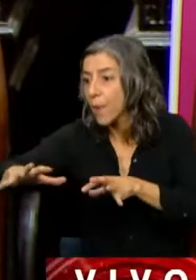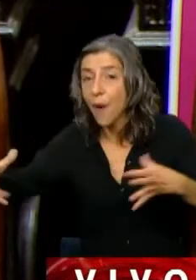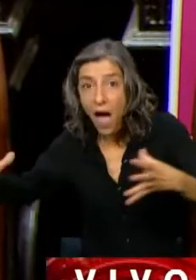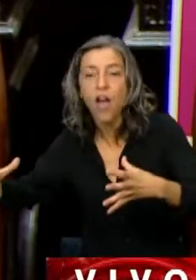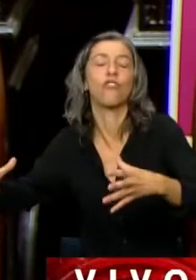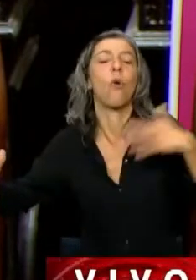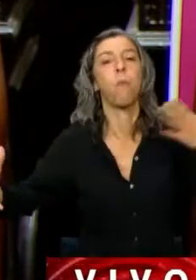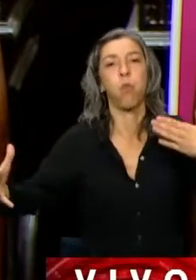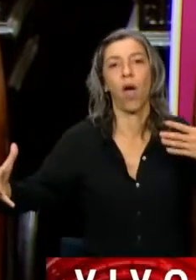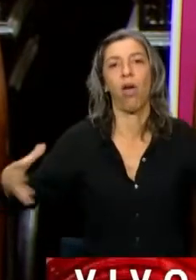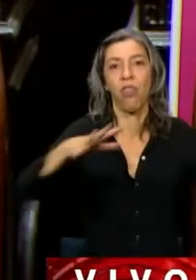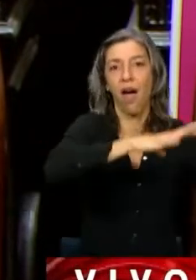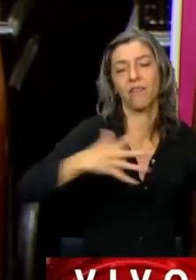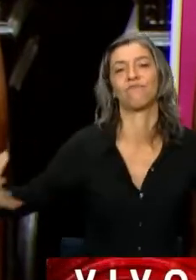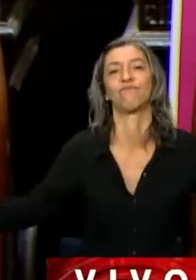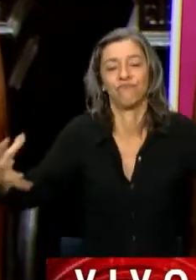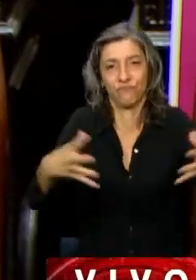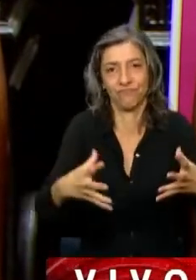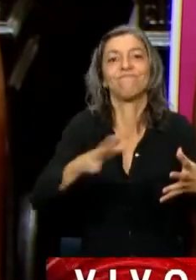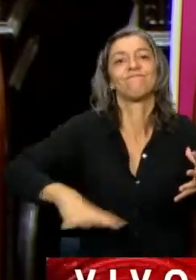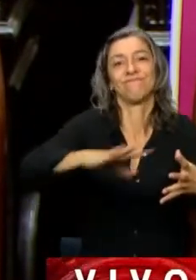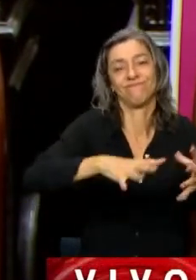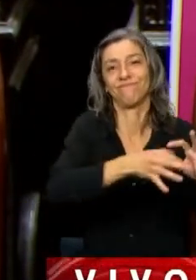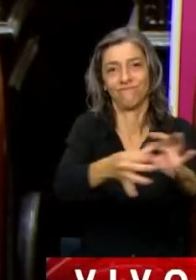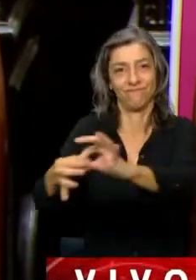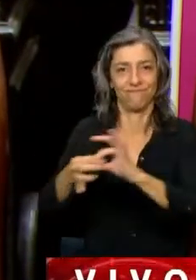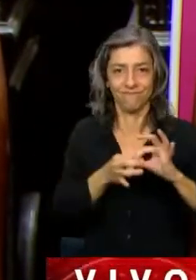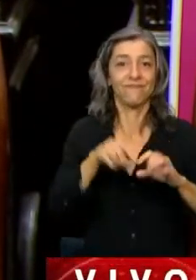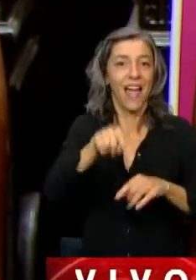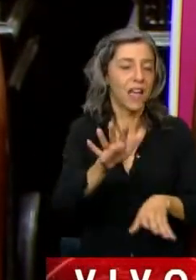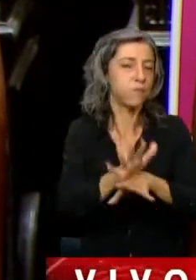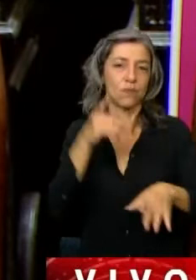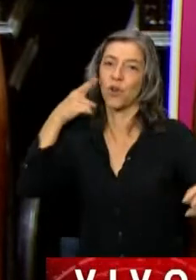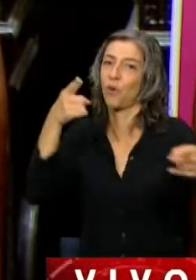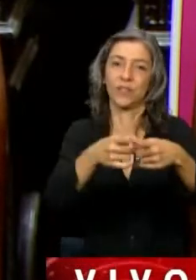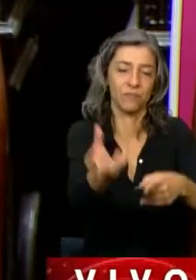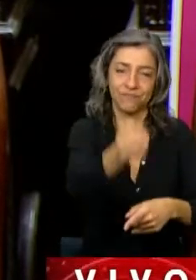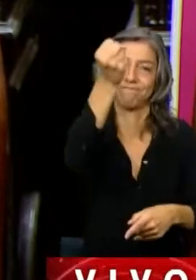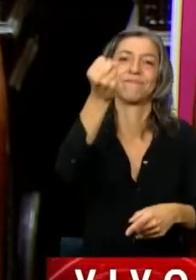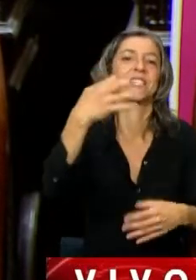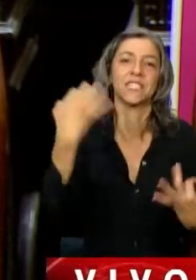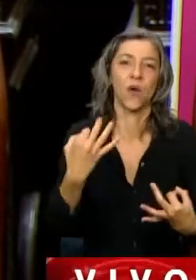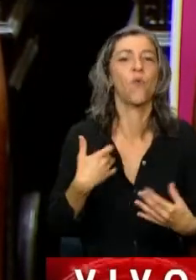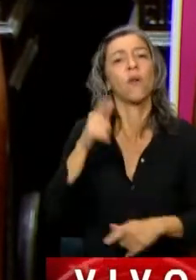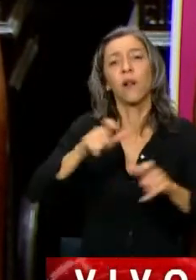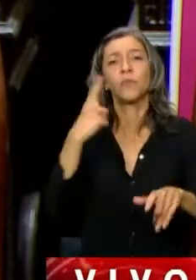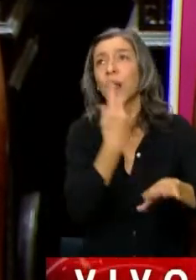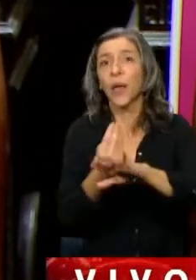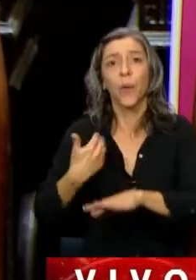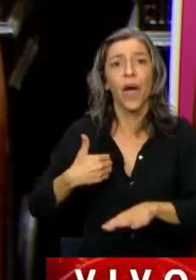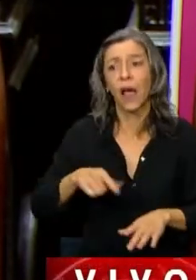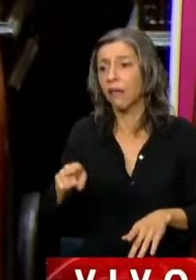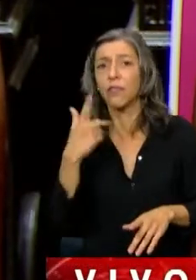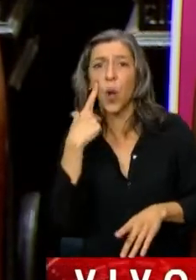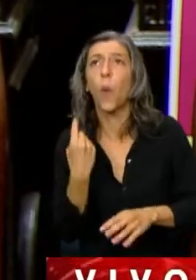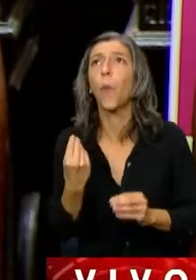años podamos garantizar que esa política pueda llegar a su fin y efectivamente ningún argentino, ninguna argentina viva en